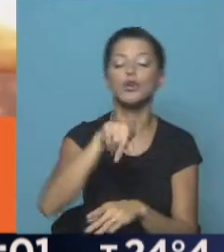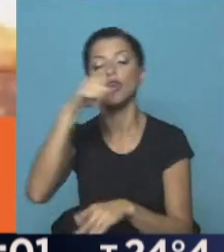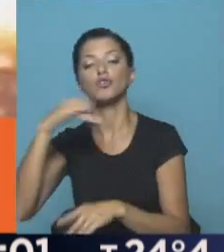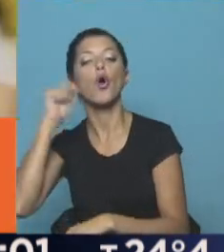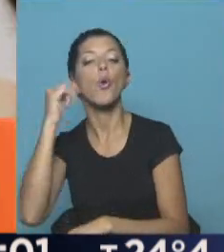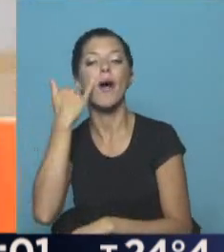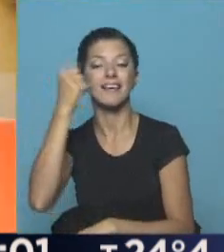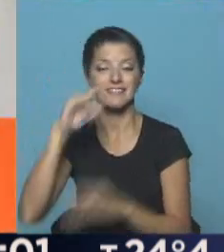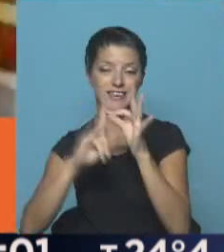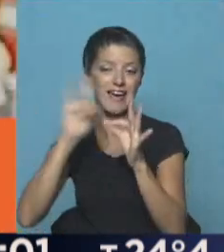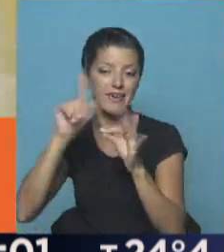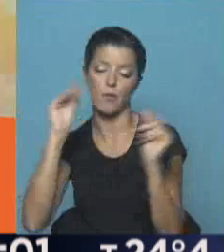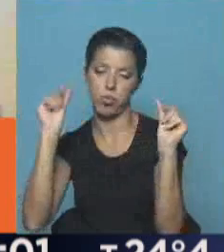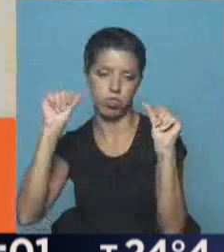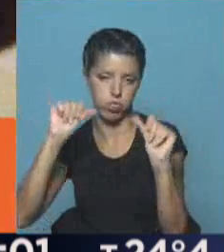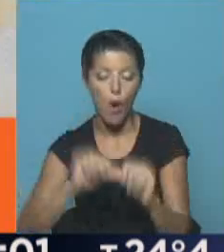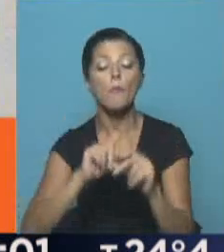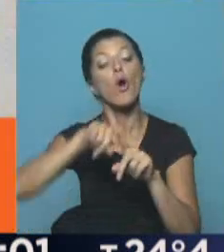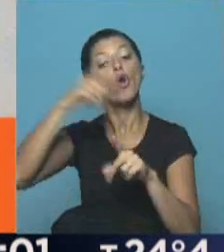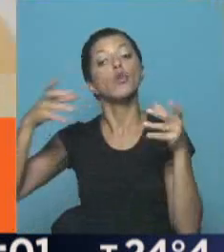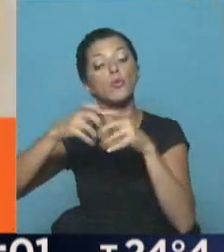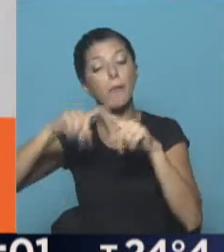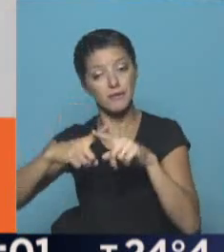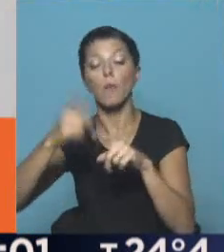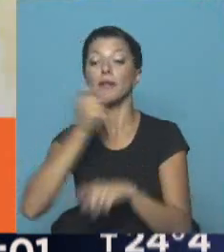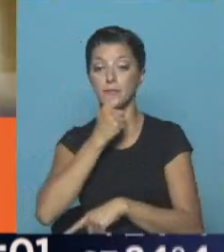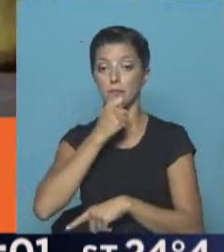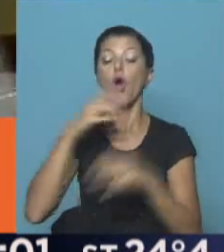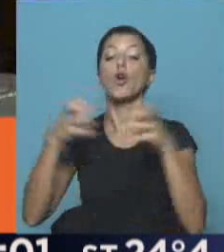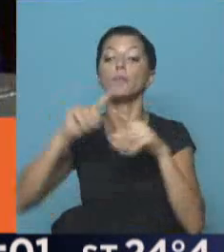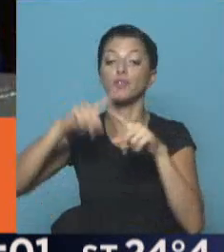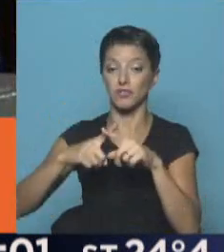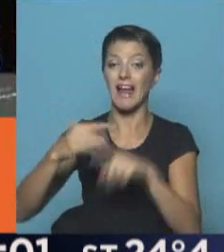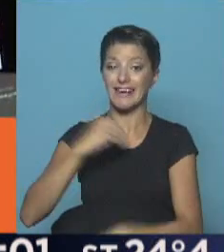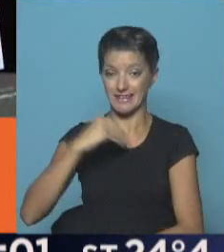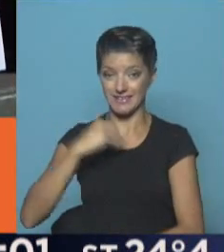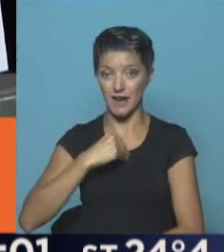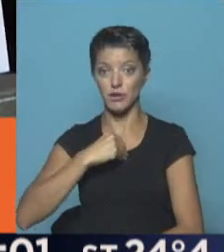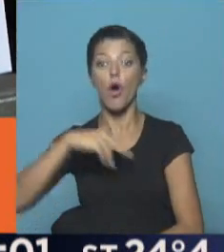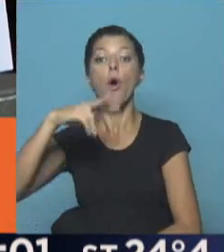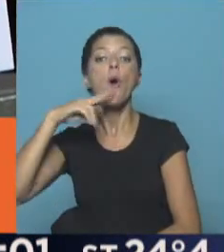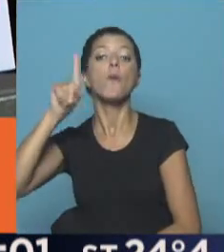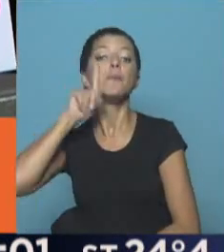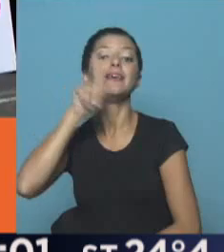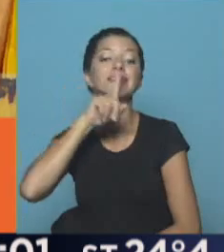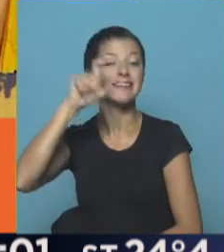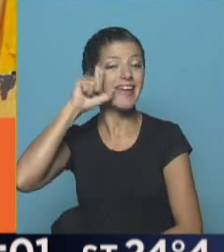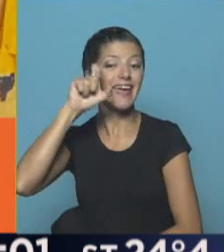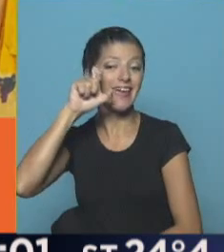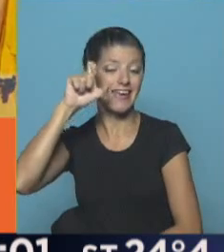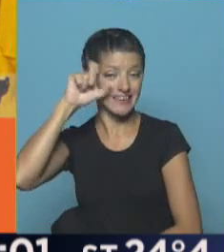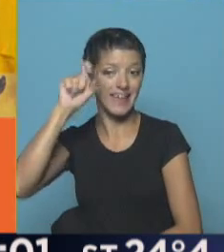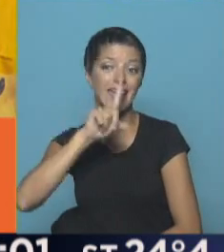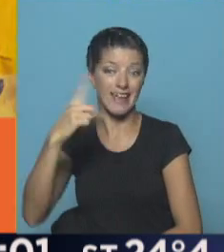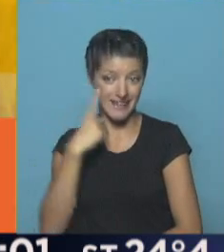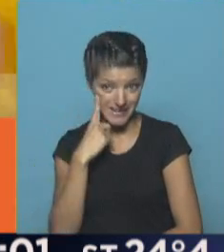Es que otras fuerzas opositoras, como el Partido Social Cristiano, que postuló a Cynthia Viteri en la primera vuelta y alcanzó